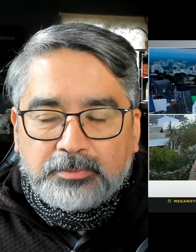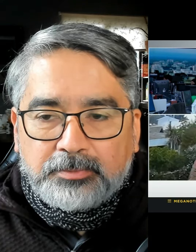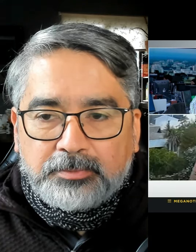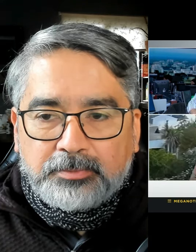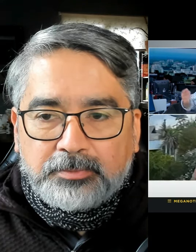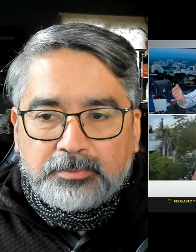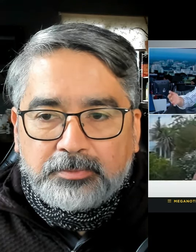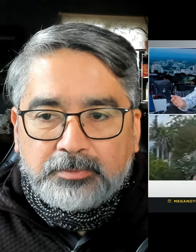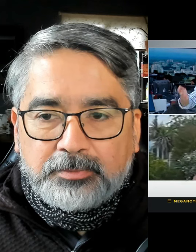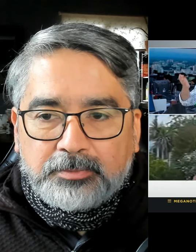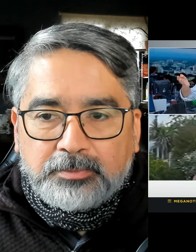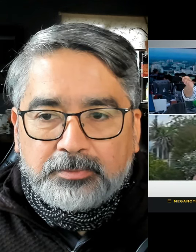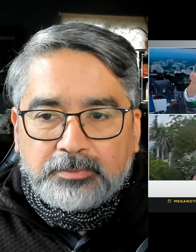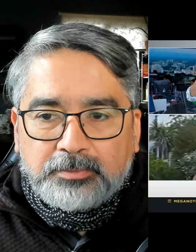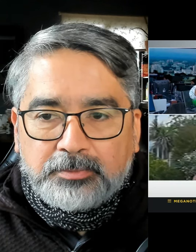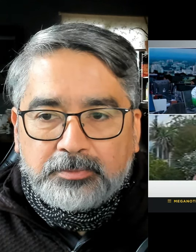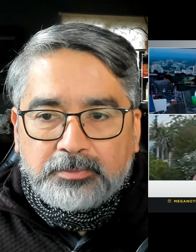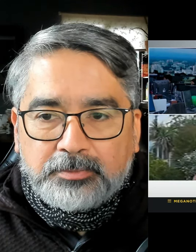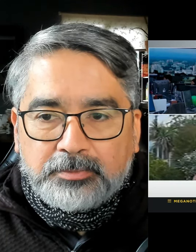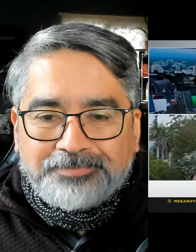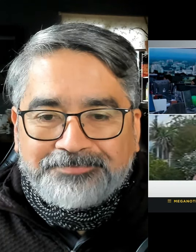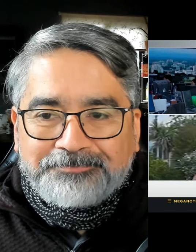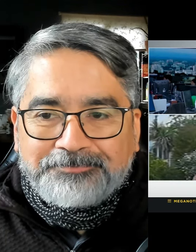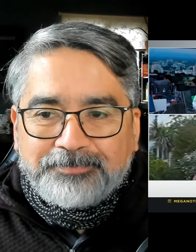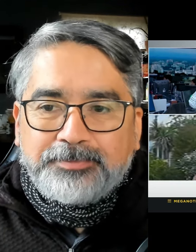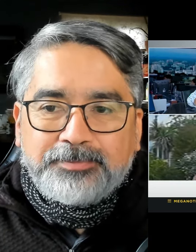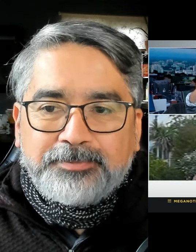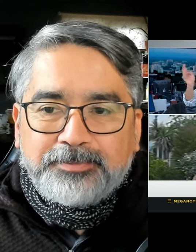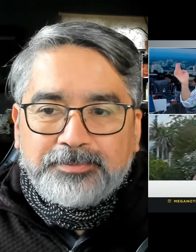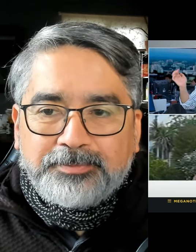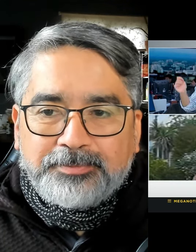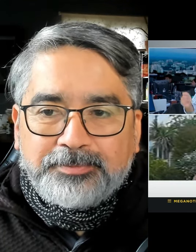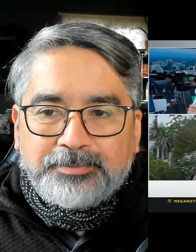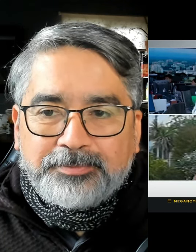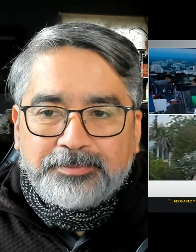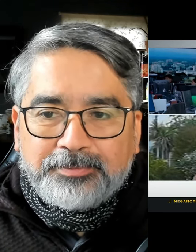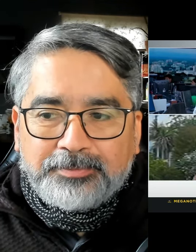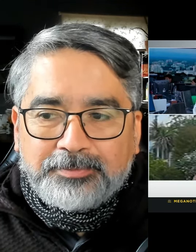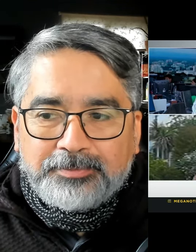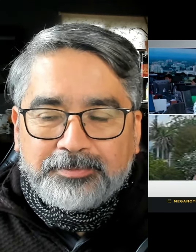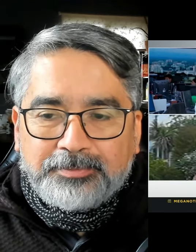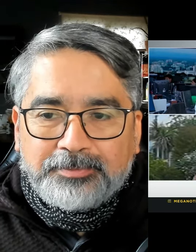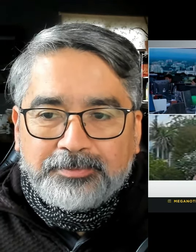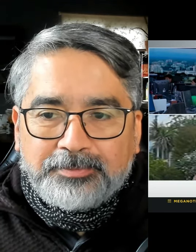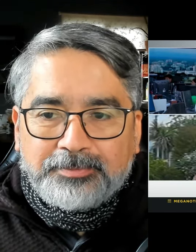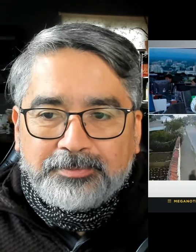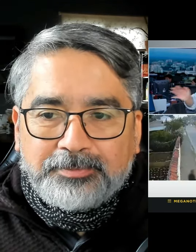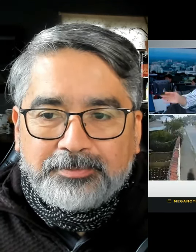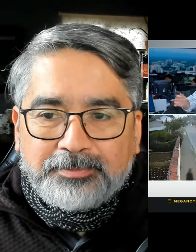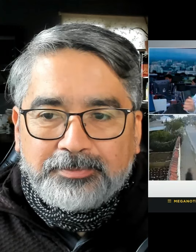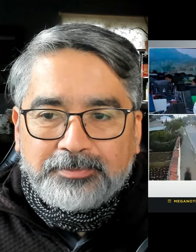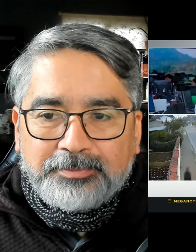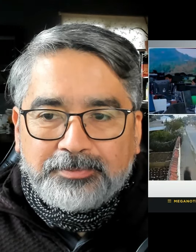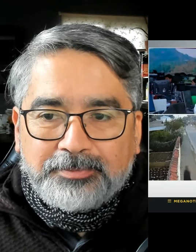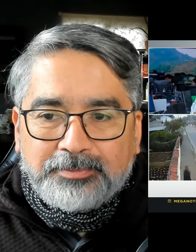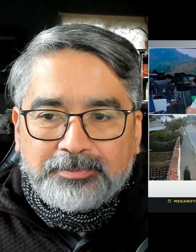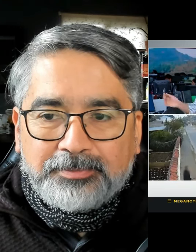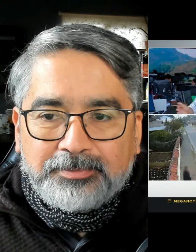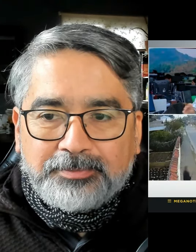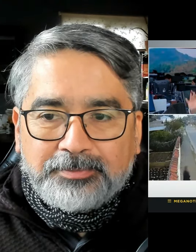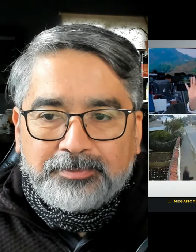empatía que pueda ser tu tía que puede ser tu abuelo tu abuela tu papá tu mamá el objetivo es robar sea quien sea como sea y se hay que pegarse hay que